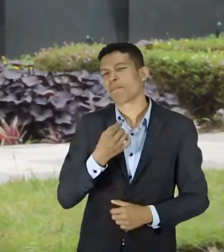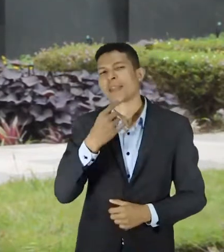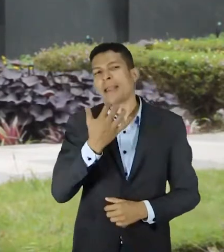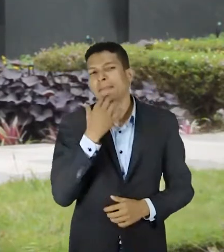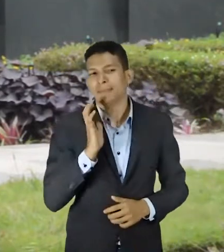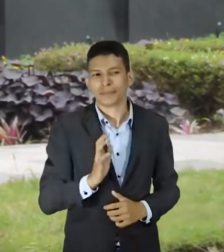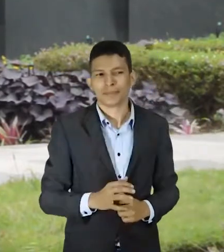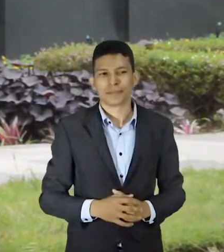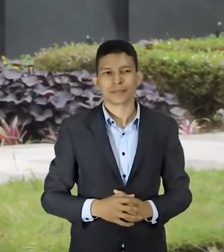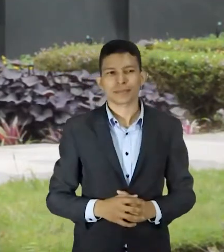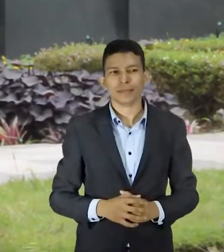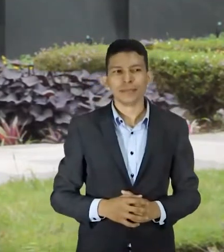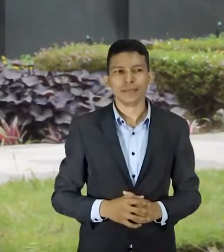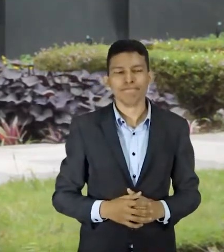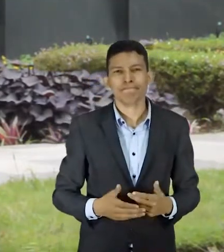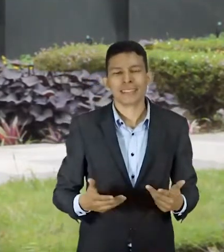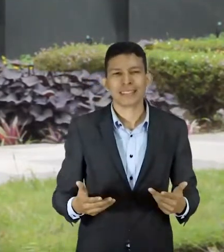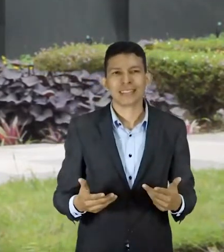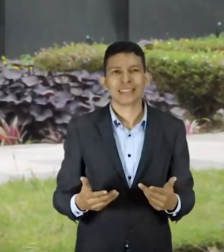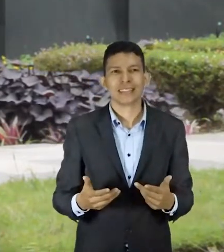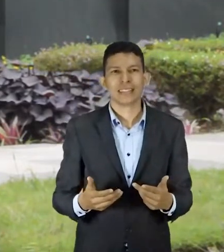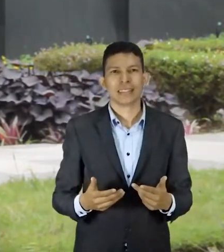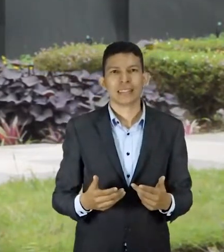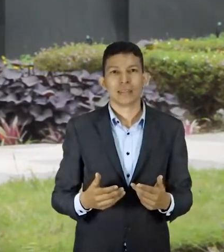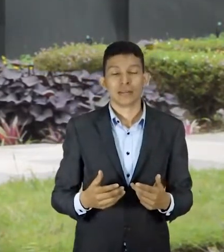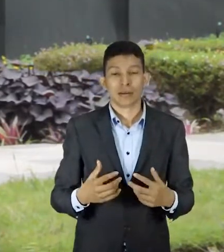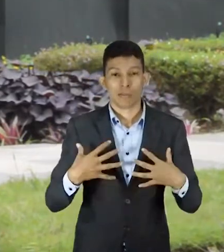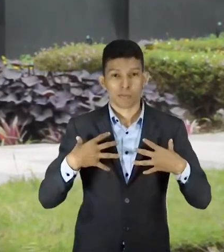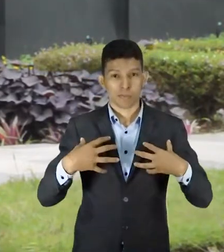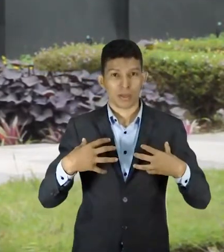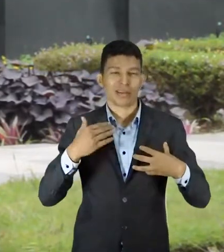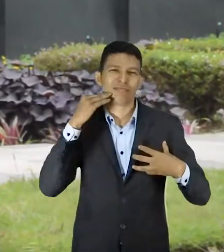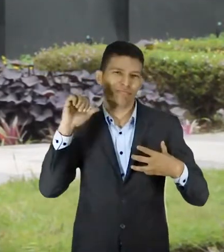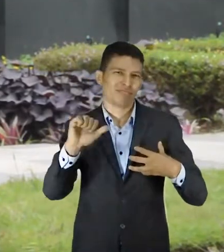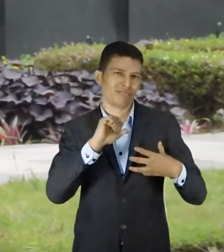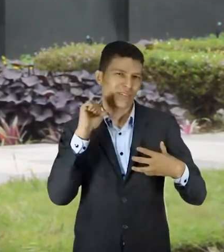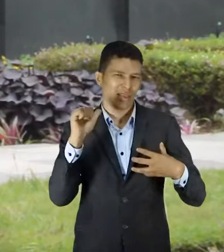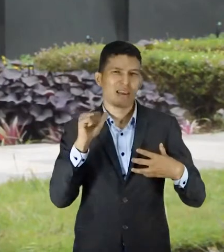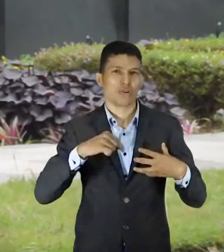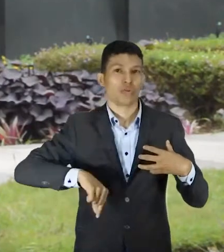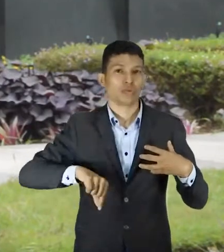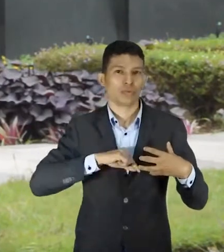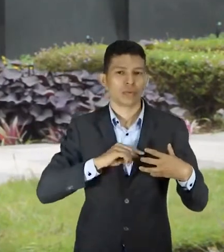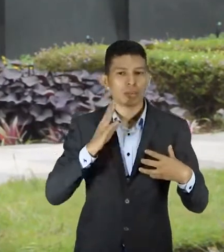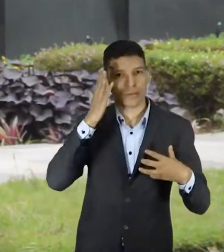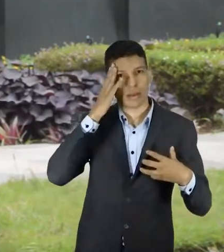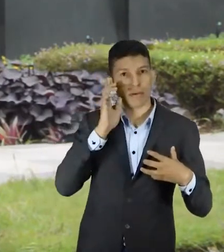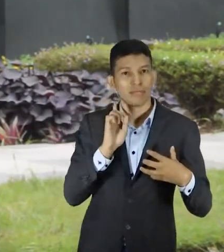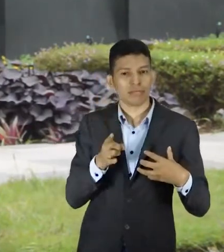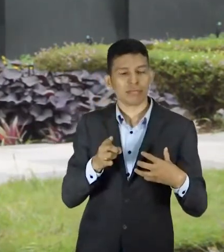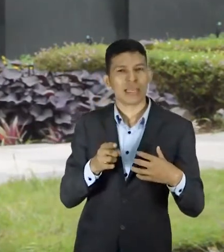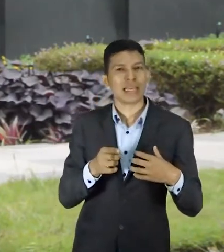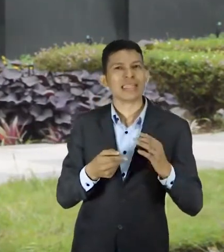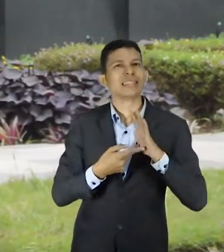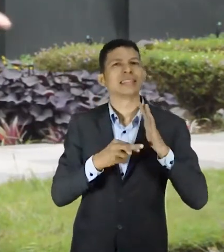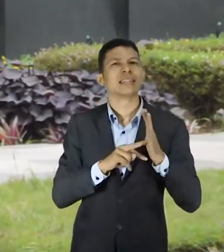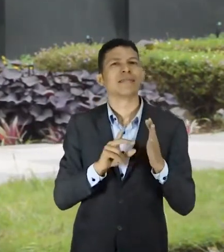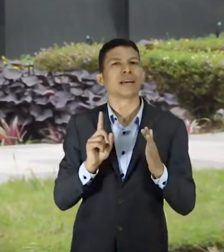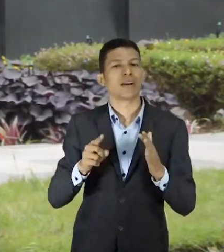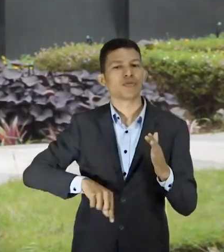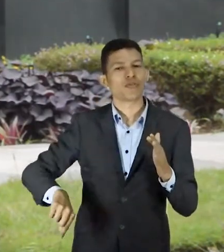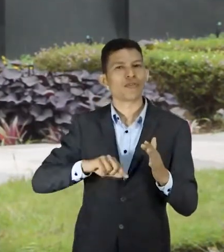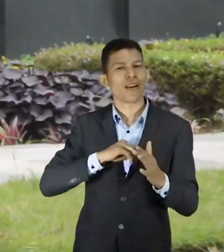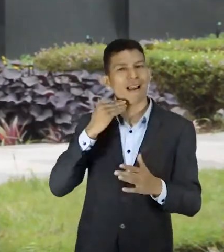¿Cómo se asume eso? ¿Y cómo ahora, cómo es esa etapa ya de la cirugía reconstructiva que también como